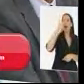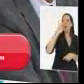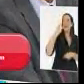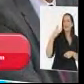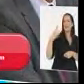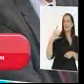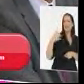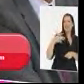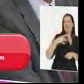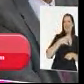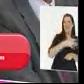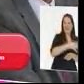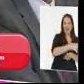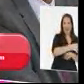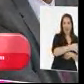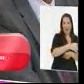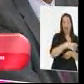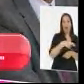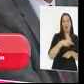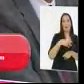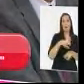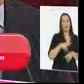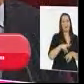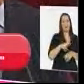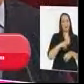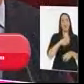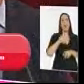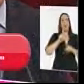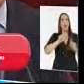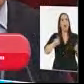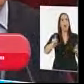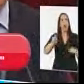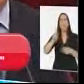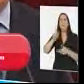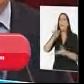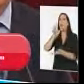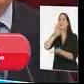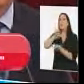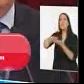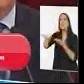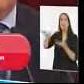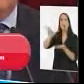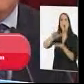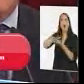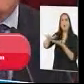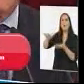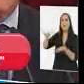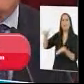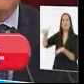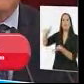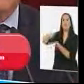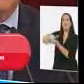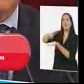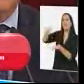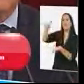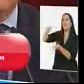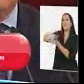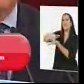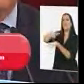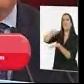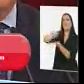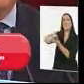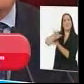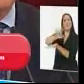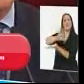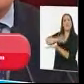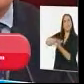cosas que me preocupan, ¿no? Porque en este tironeo, digamos, de la instalación o de la profundización de una